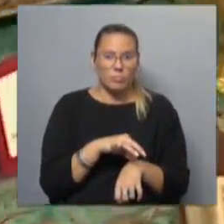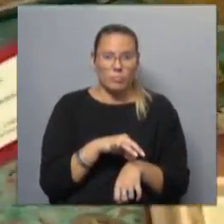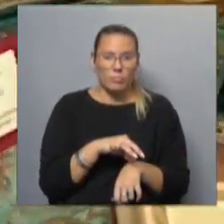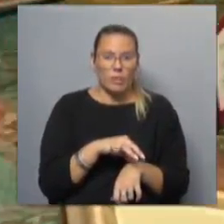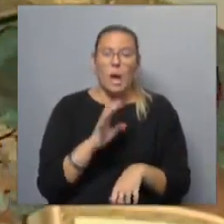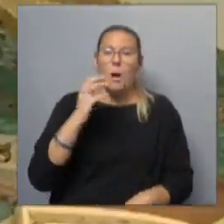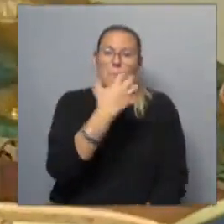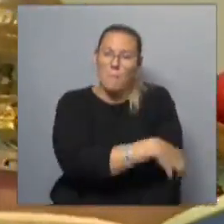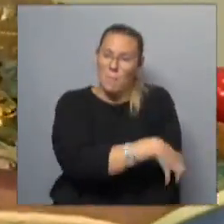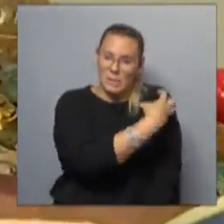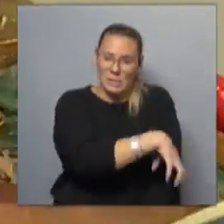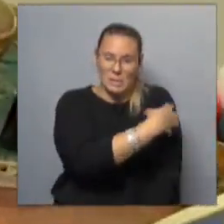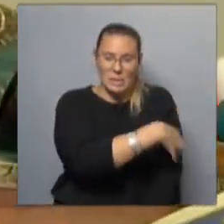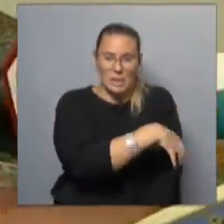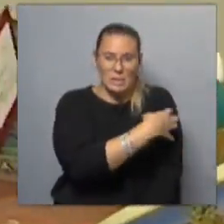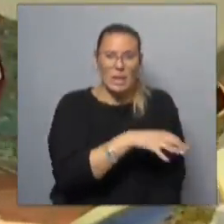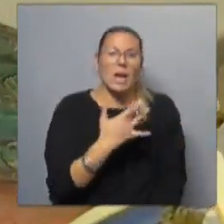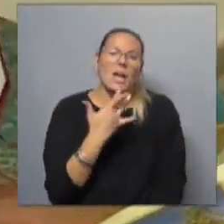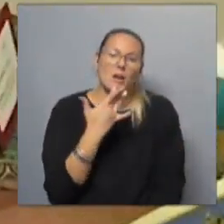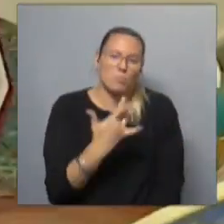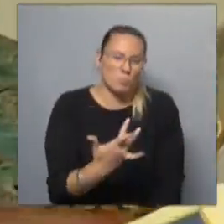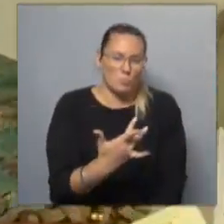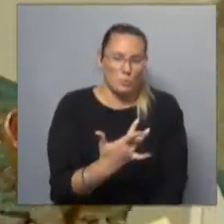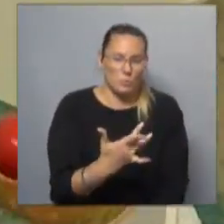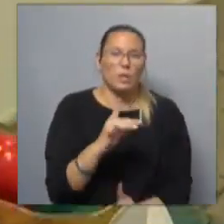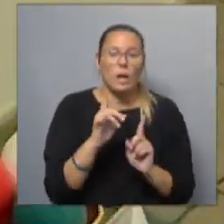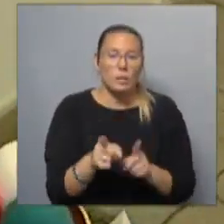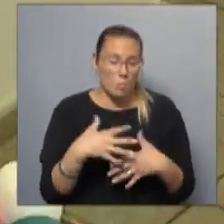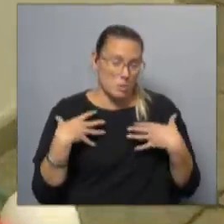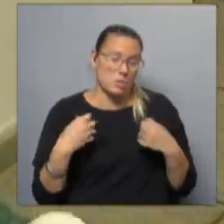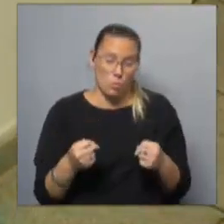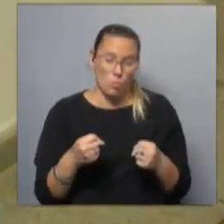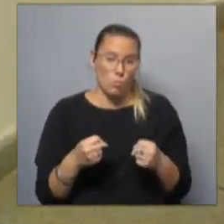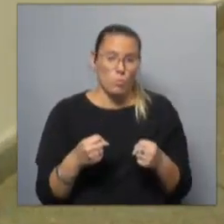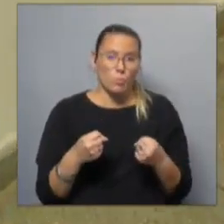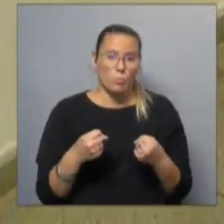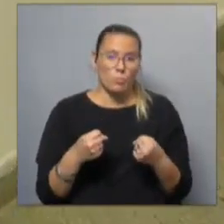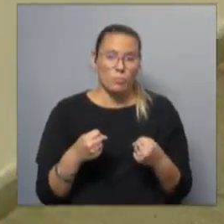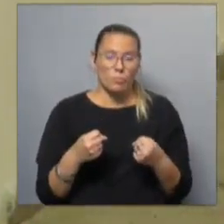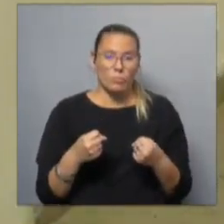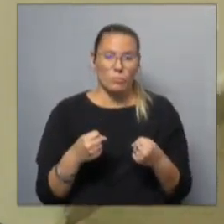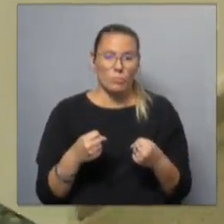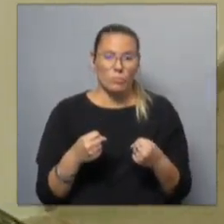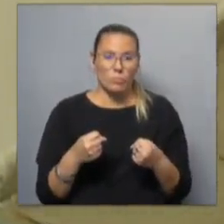Las manzanas, que es la belleza y también parte de la salud también.